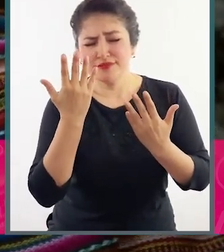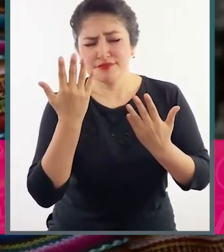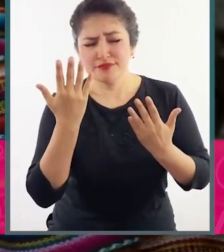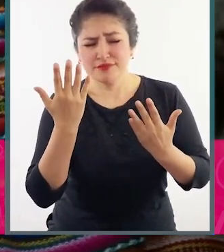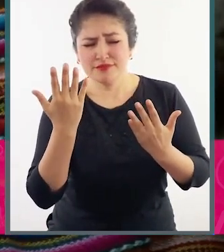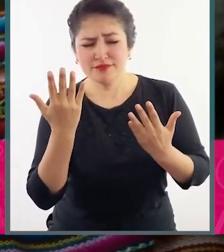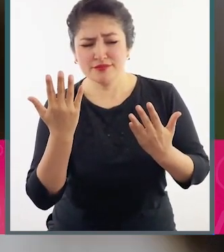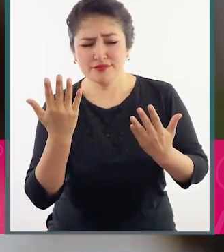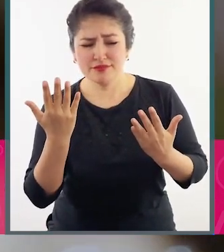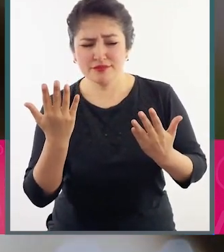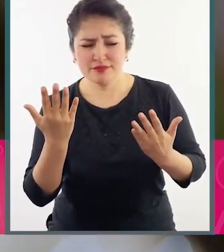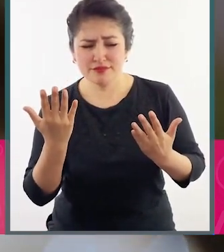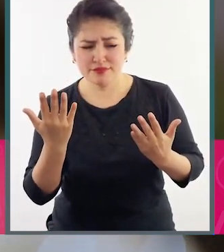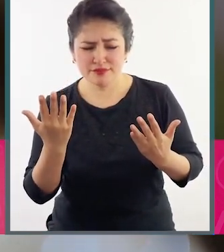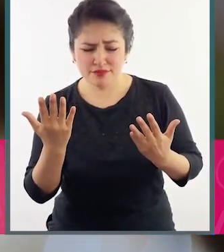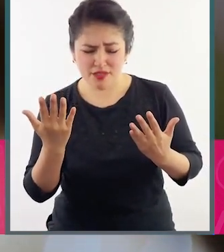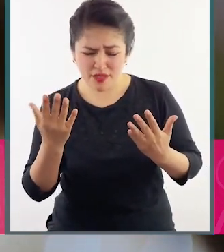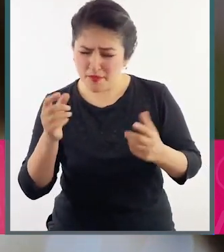adversidades.